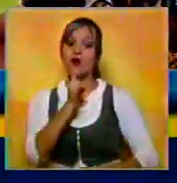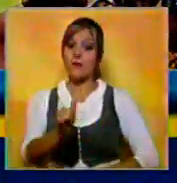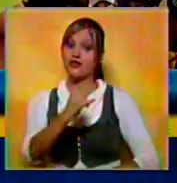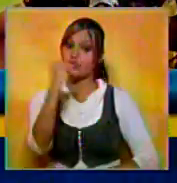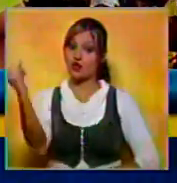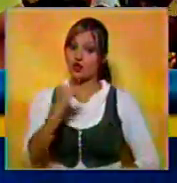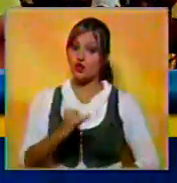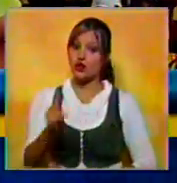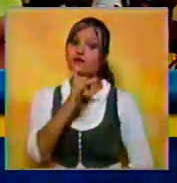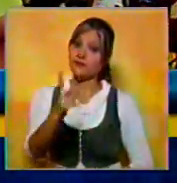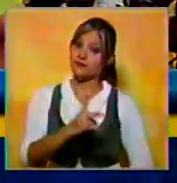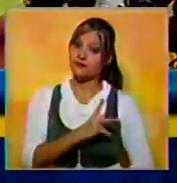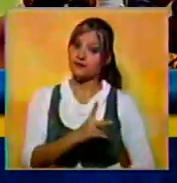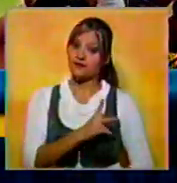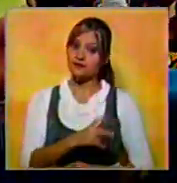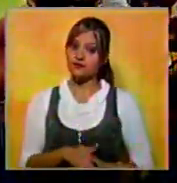dez noticiero benev